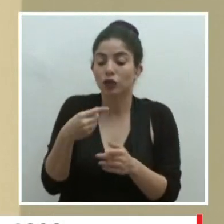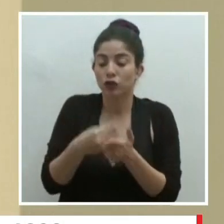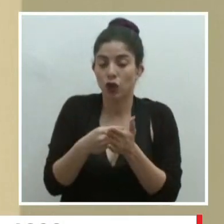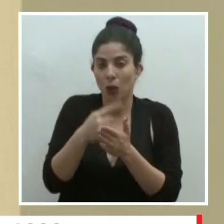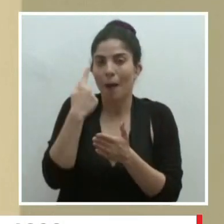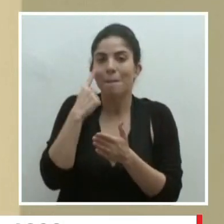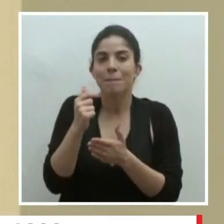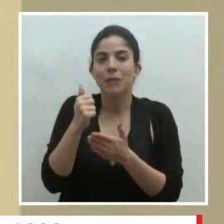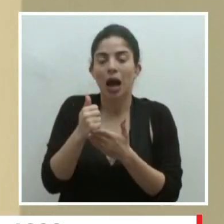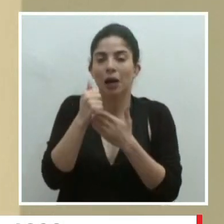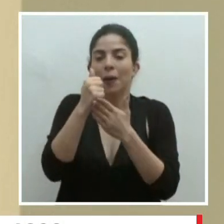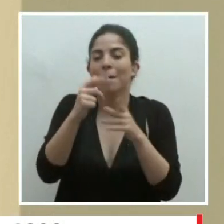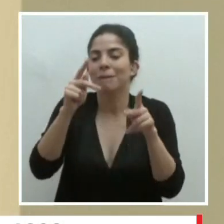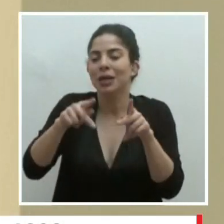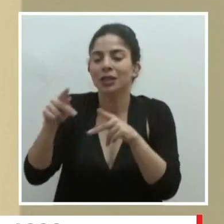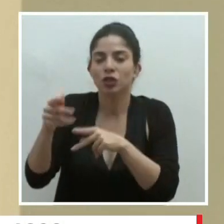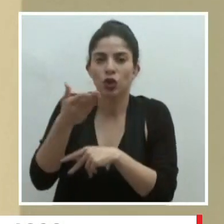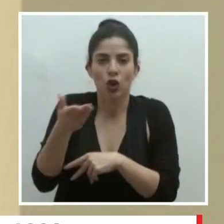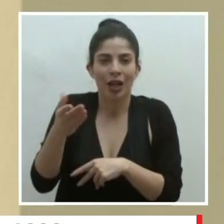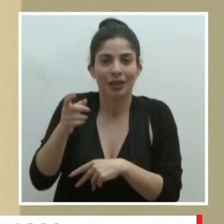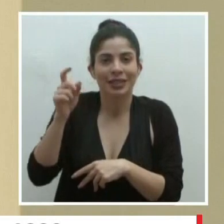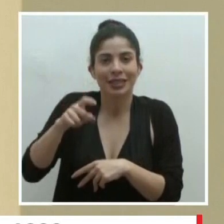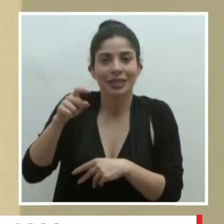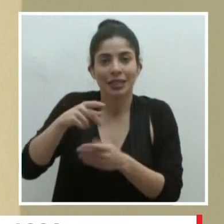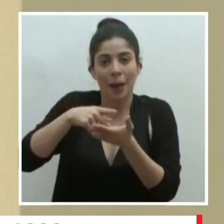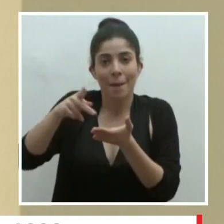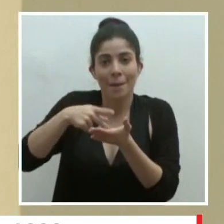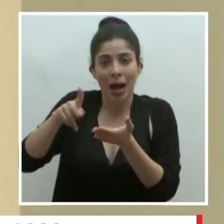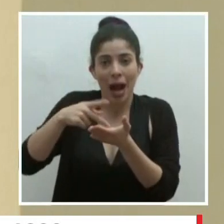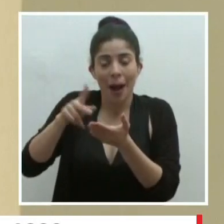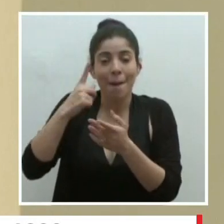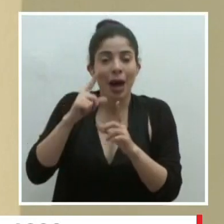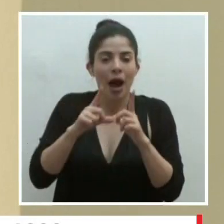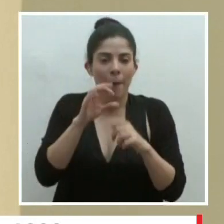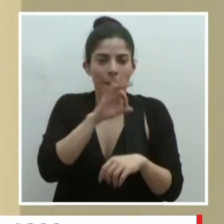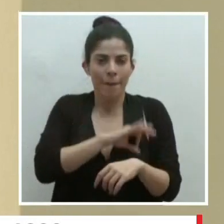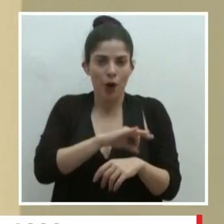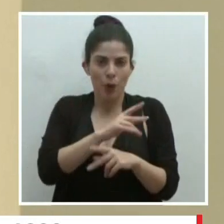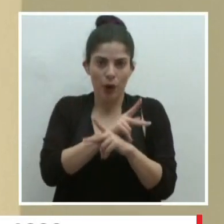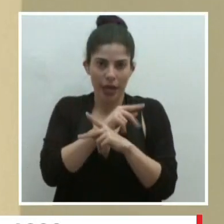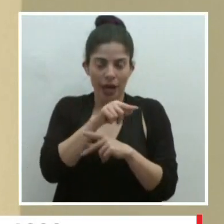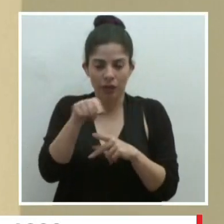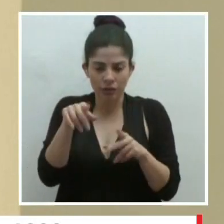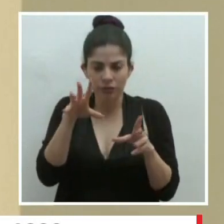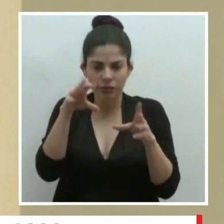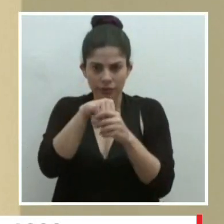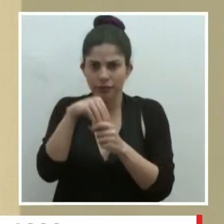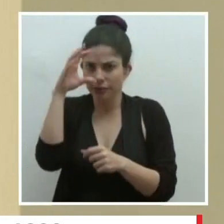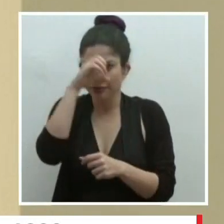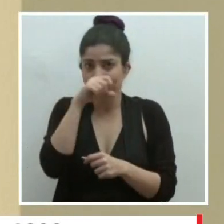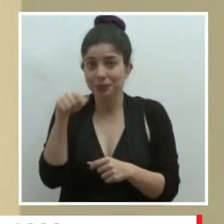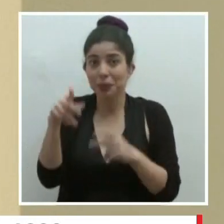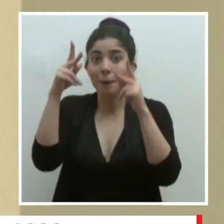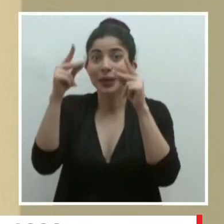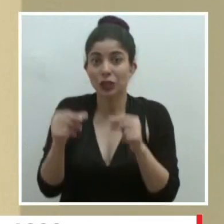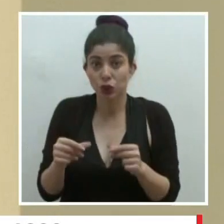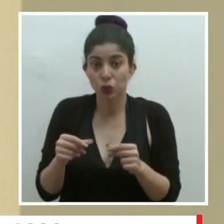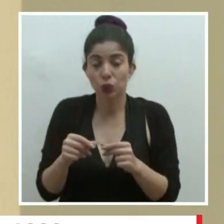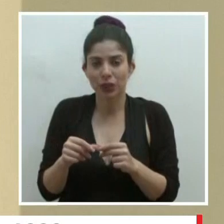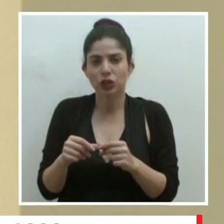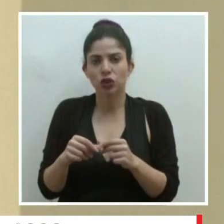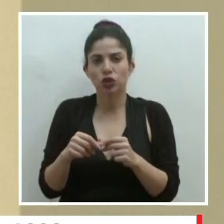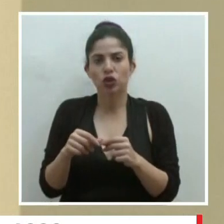las personas que les lleguen los pagos adicionales de proteger. En este presupuesto estaríamos